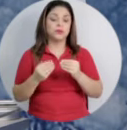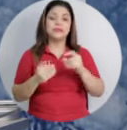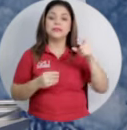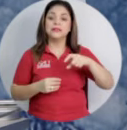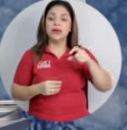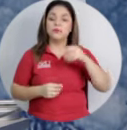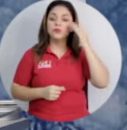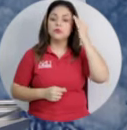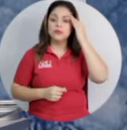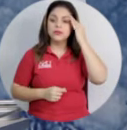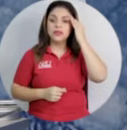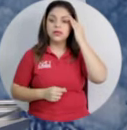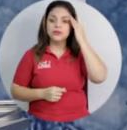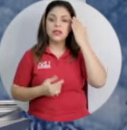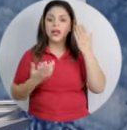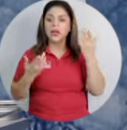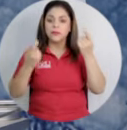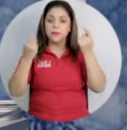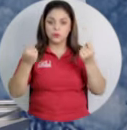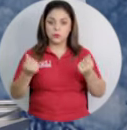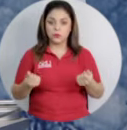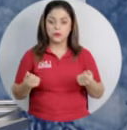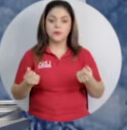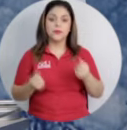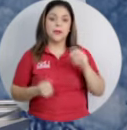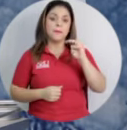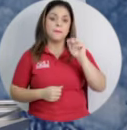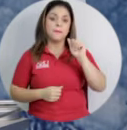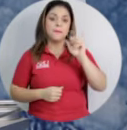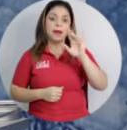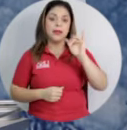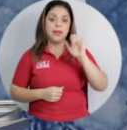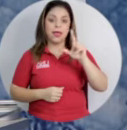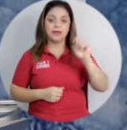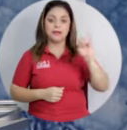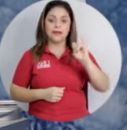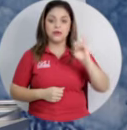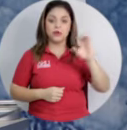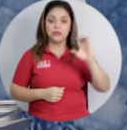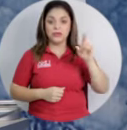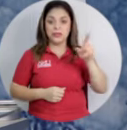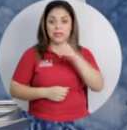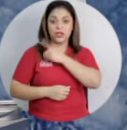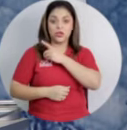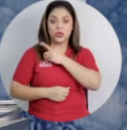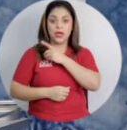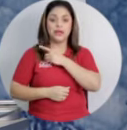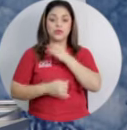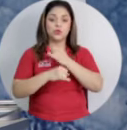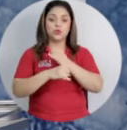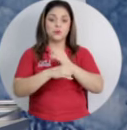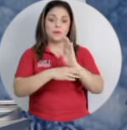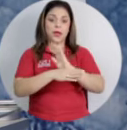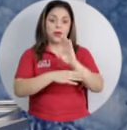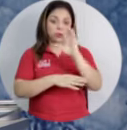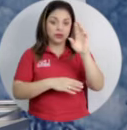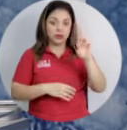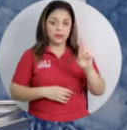tomar conciencia sobre eso? Es el tema de presupuesto. María Isabel Cortés, directora ejecutiva de la Asociación Bancaria Costarricense,